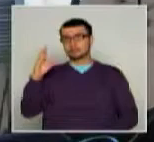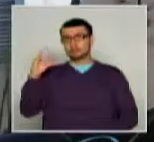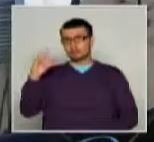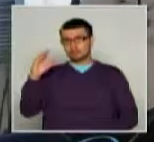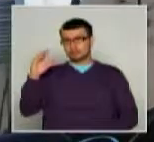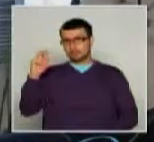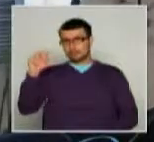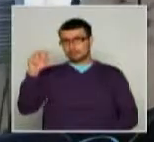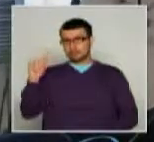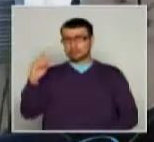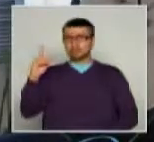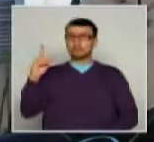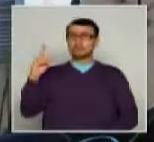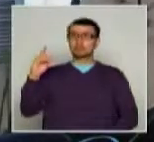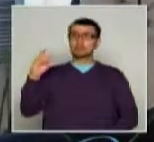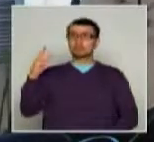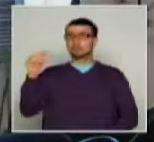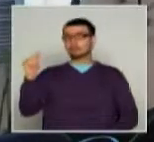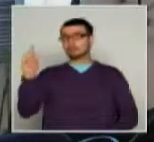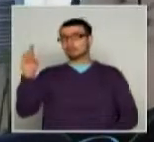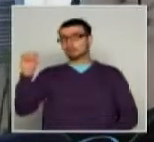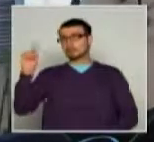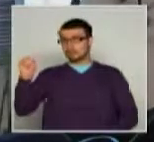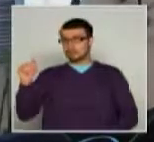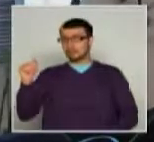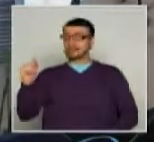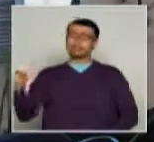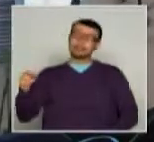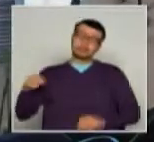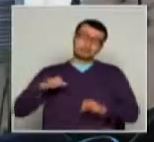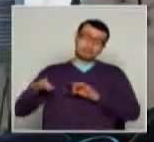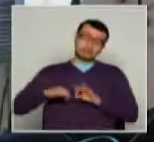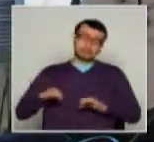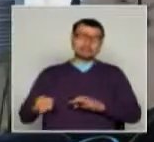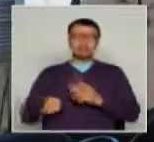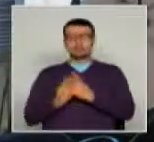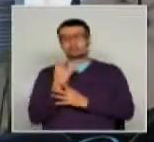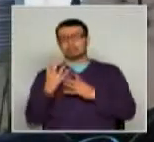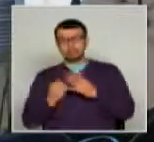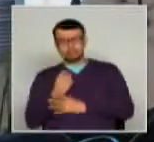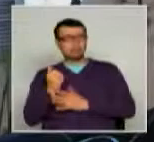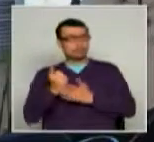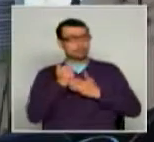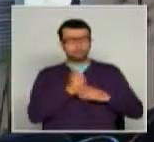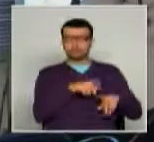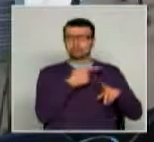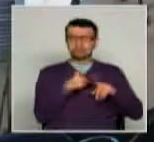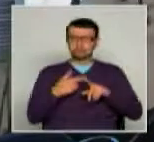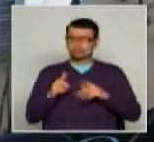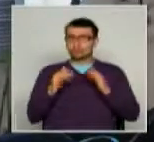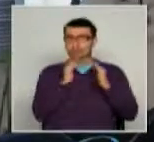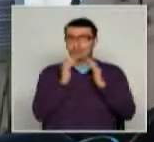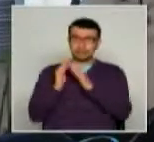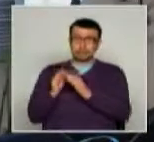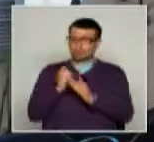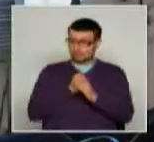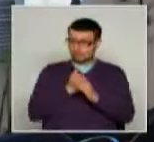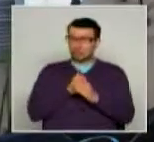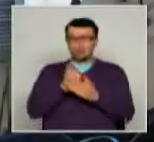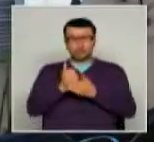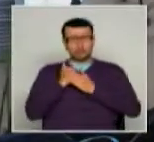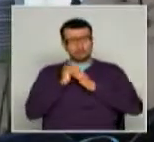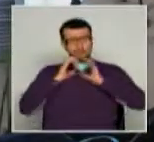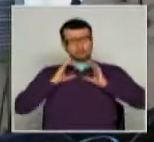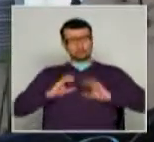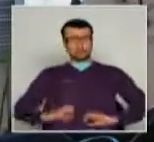en casa, posturas de yoga, de chikun, tratamientos con plantas, remedios muy caseros con los que nos podemos ayudar en casa a veces con